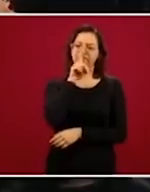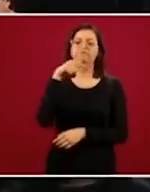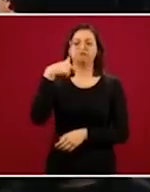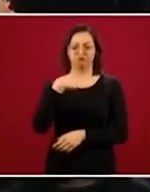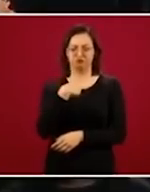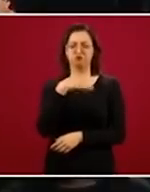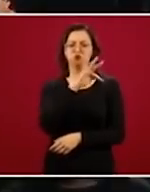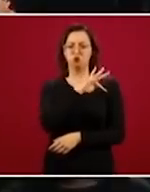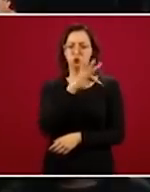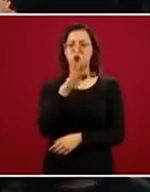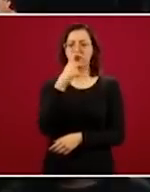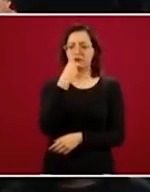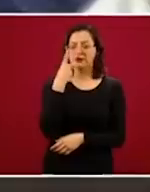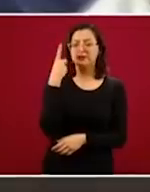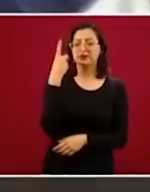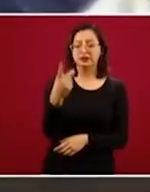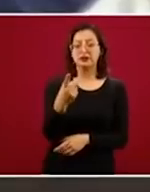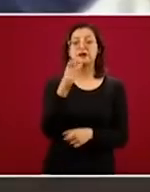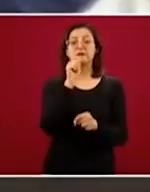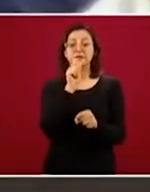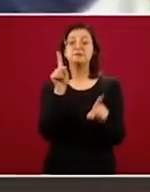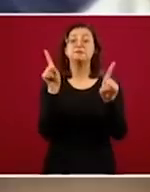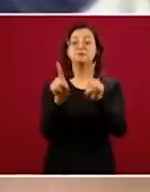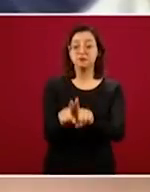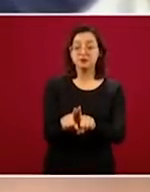puedo decirte además